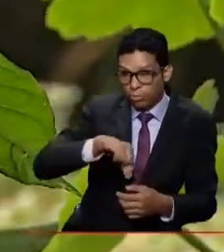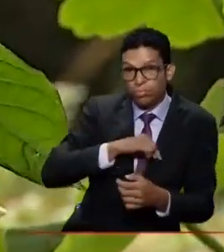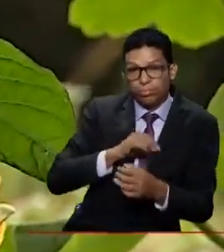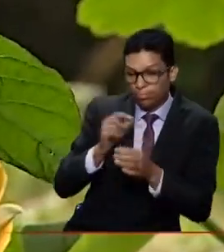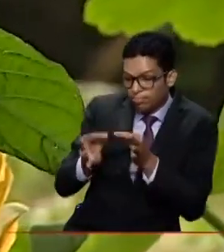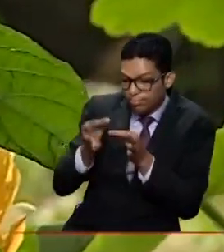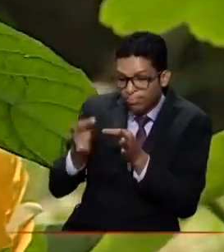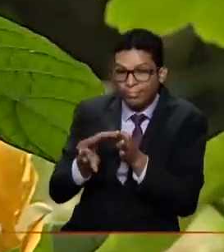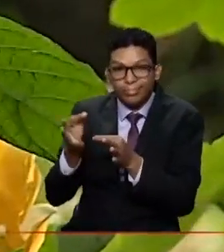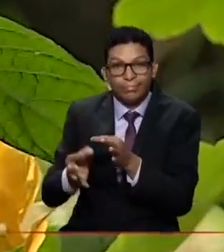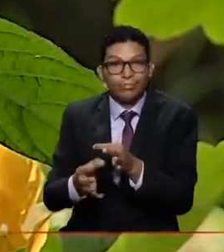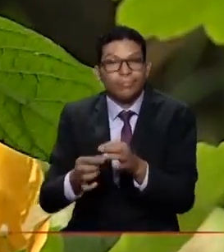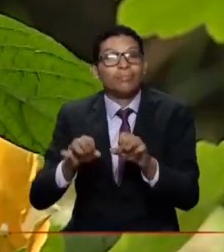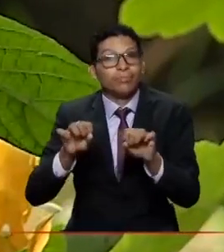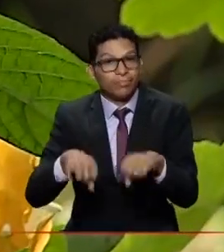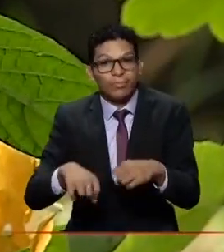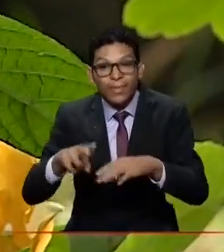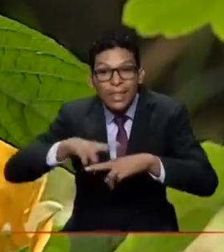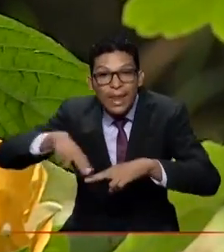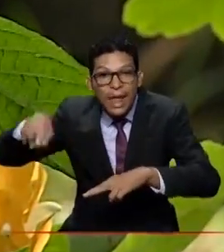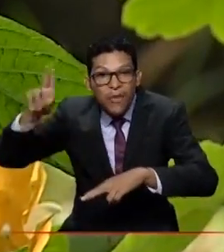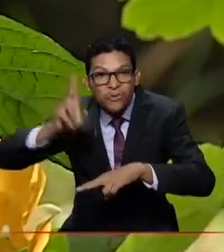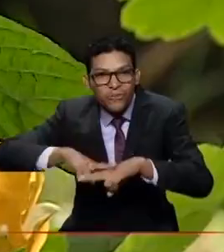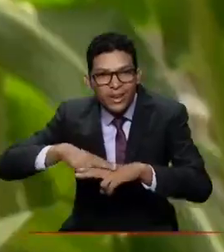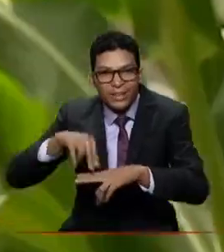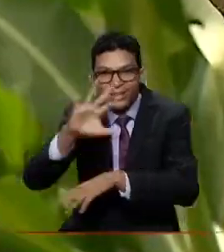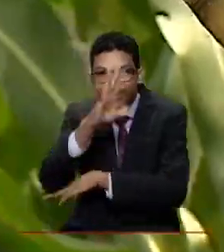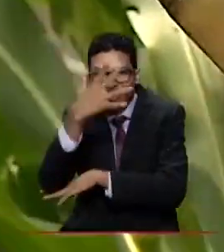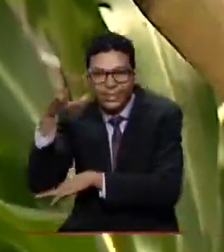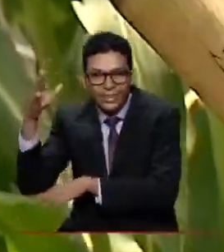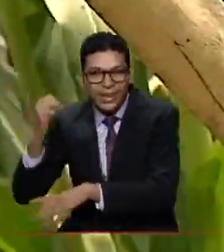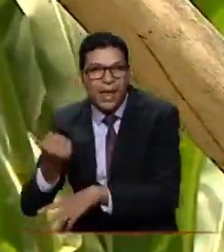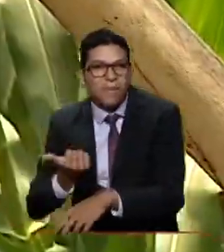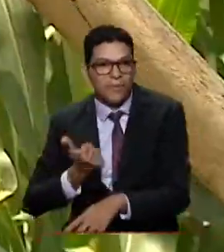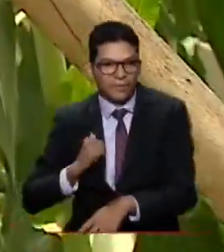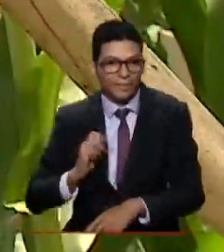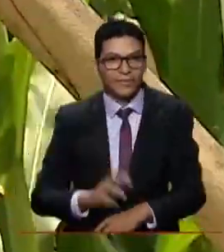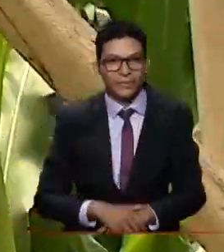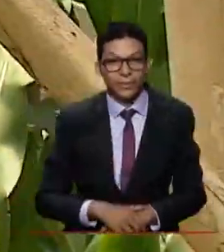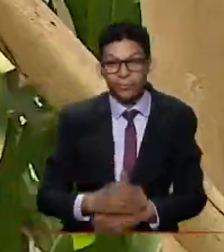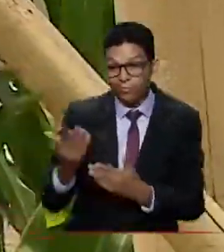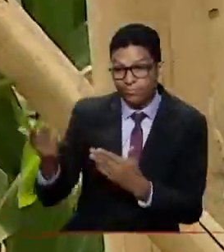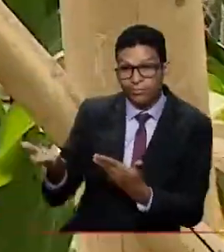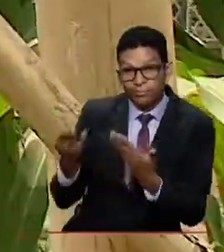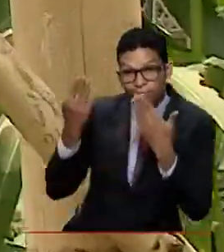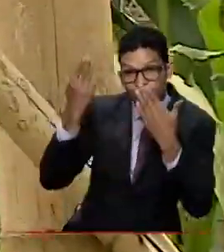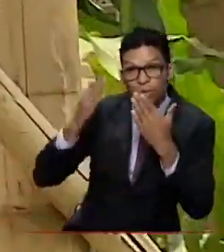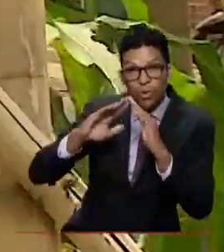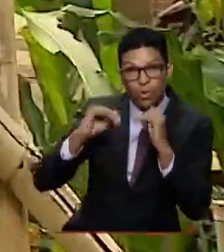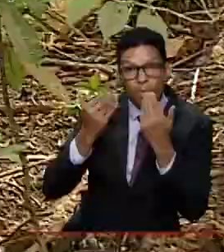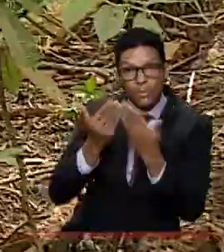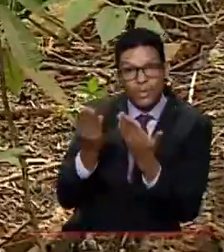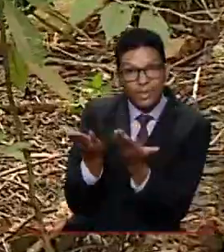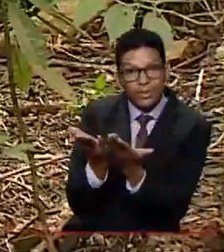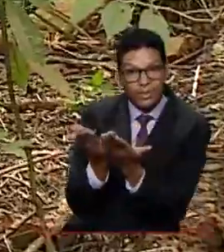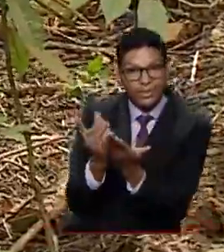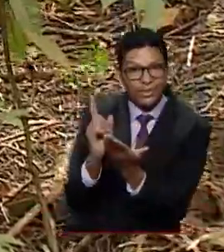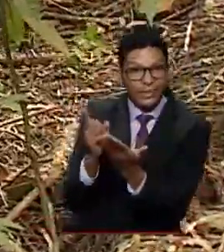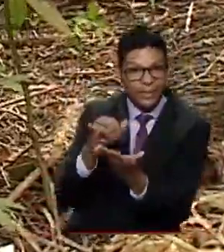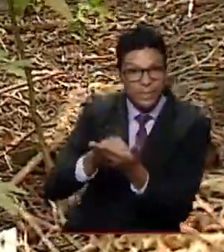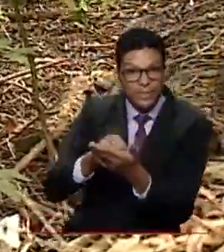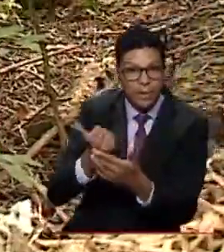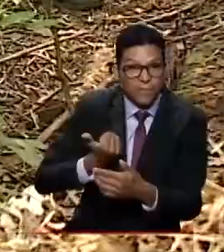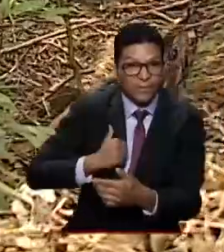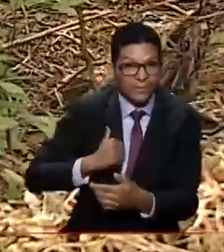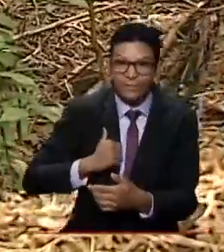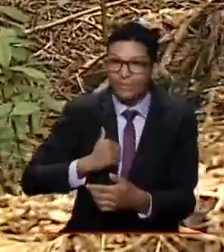fabricamos, todo lo que uno puede hacer con la naturaleza. La Huerta Madre no solo beneficia a la comunidad estudiantil, también a habitantes de la Comuna 18 de Cali, que